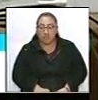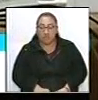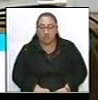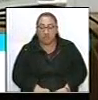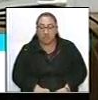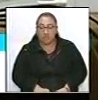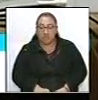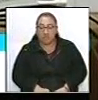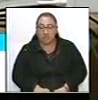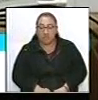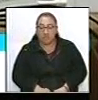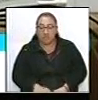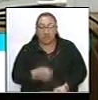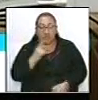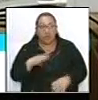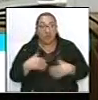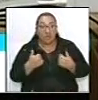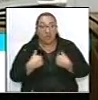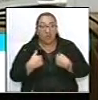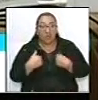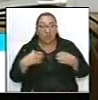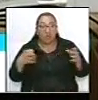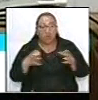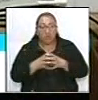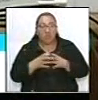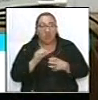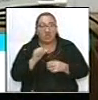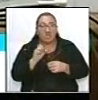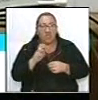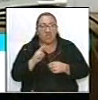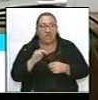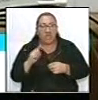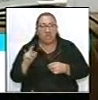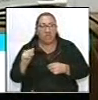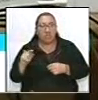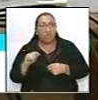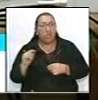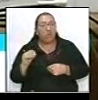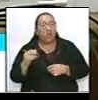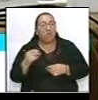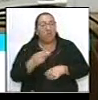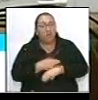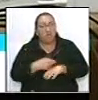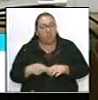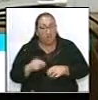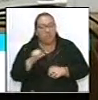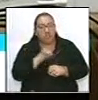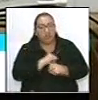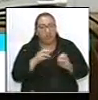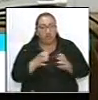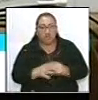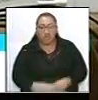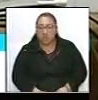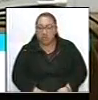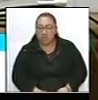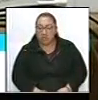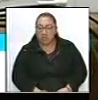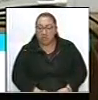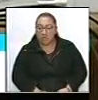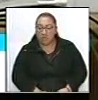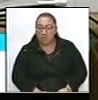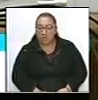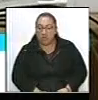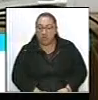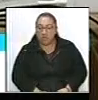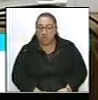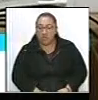poder tener realmente un cuerpo de serenazgo profesional, institucionalizado y que sea estandarizado a